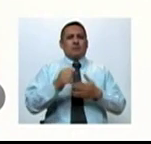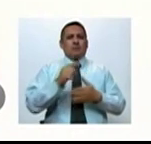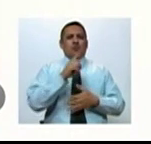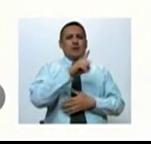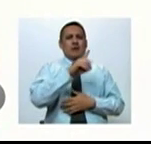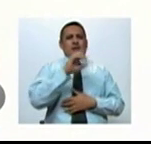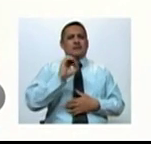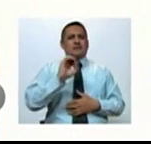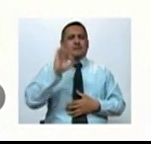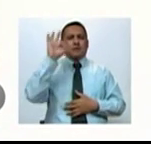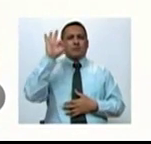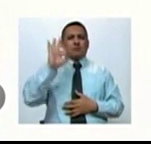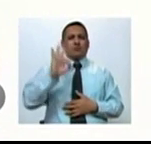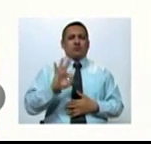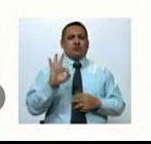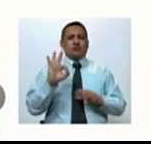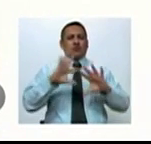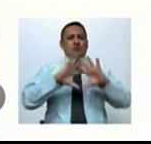por el